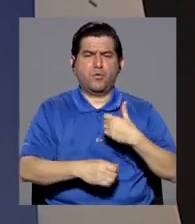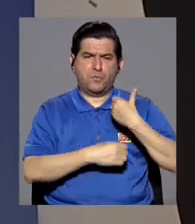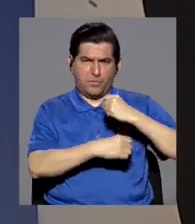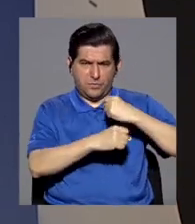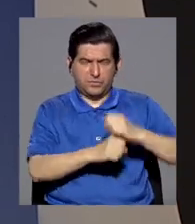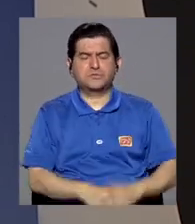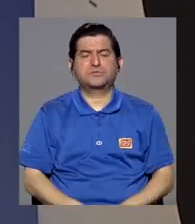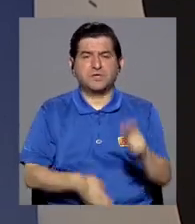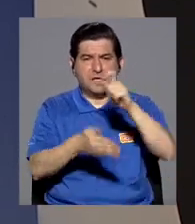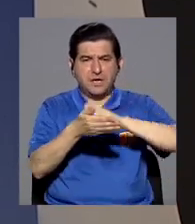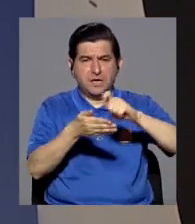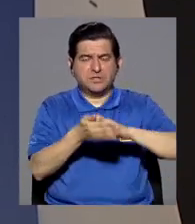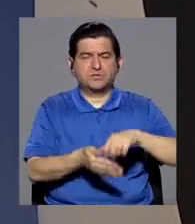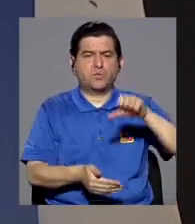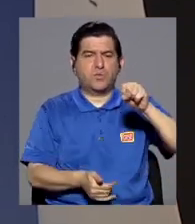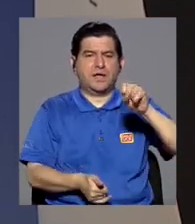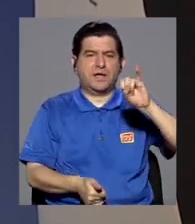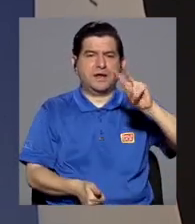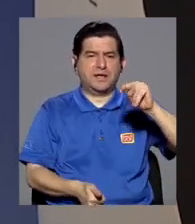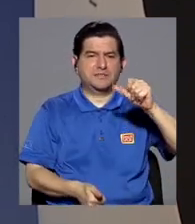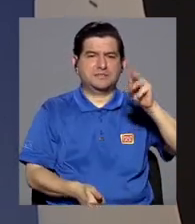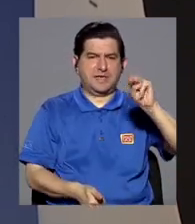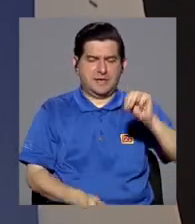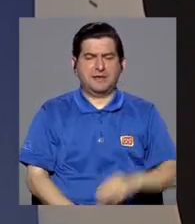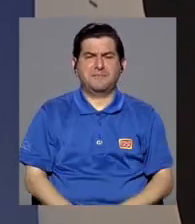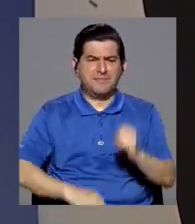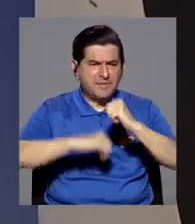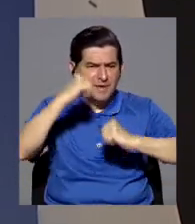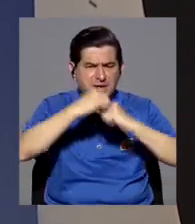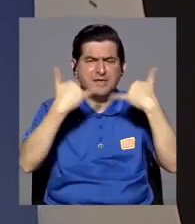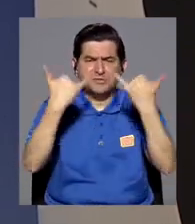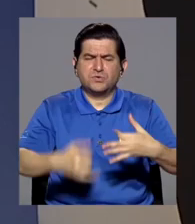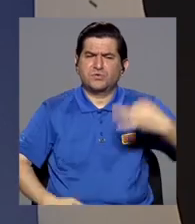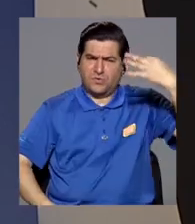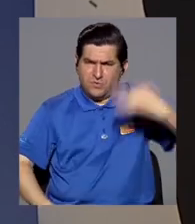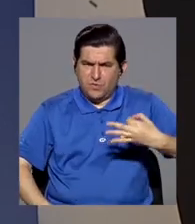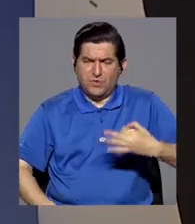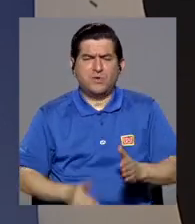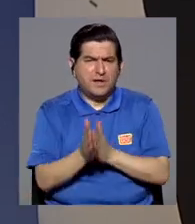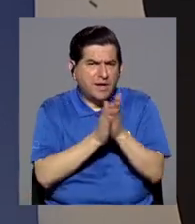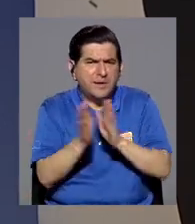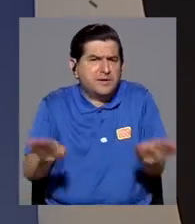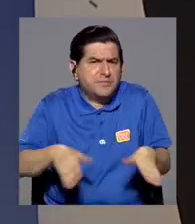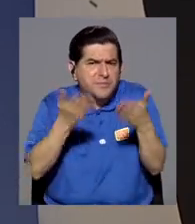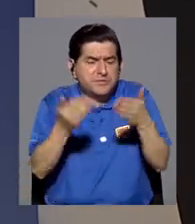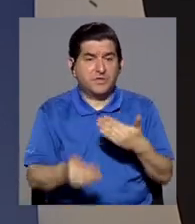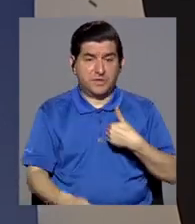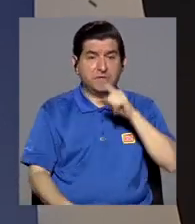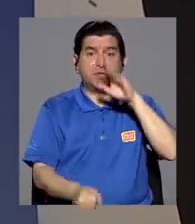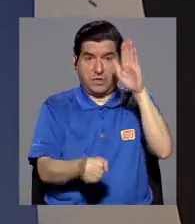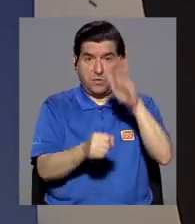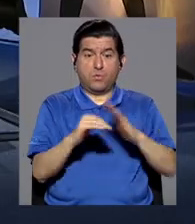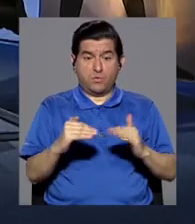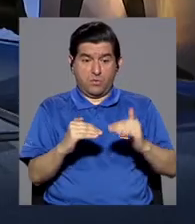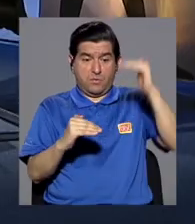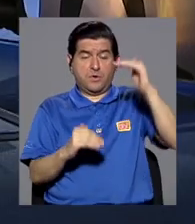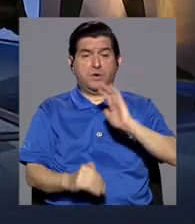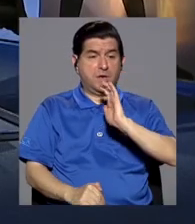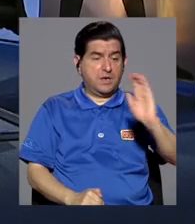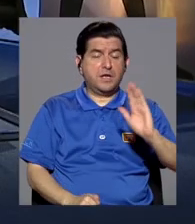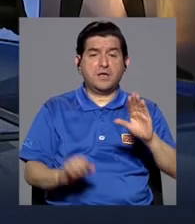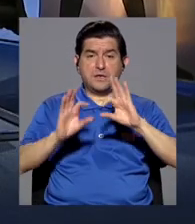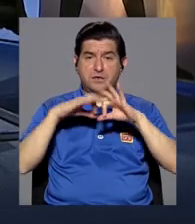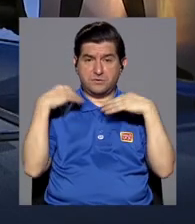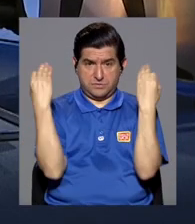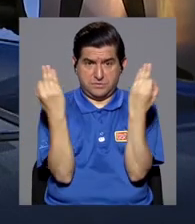escuelas del cine como podríamos aprovechar esas estructuras que ya están consolidadas que tienen un nivel de compromiso alto de los niños y